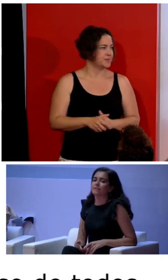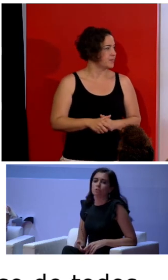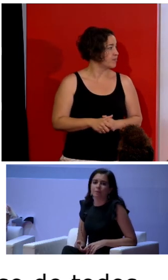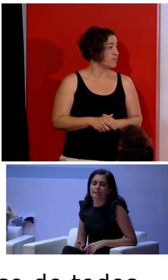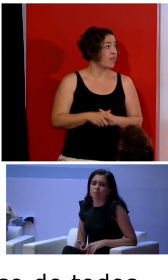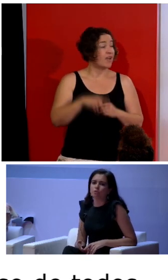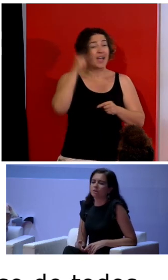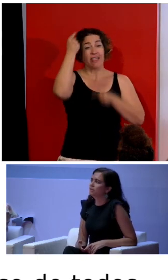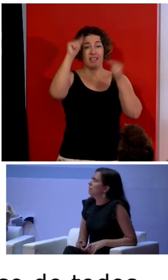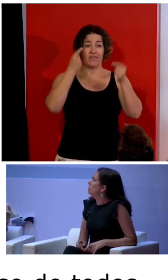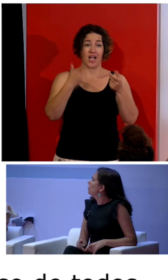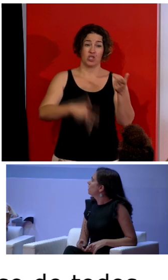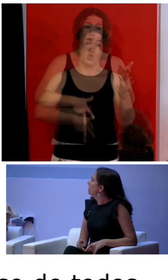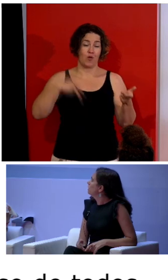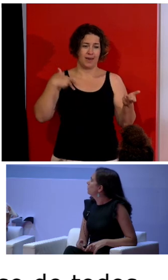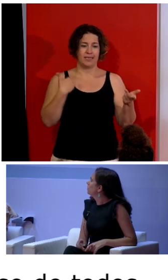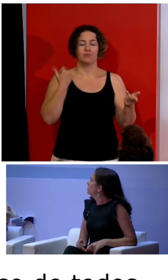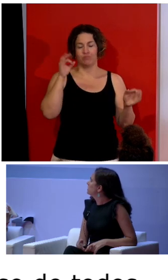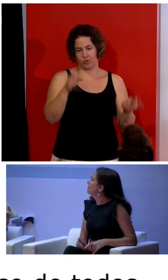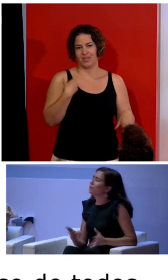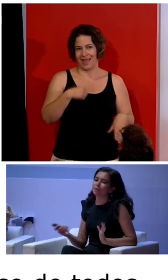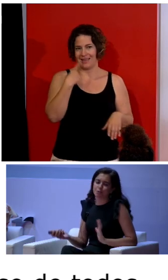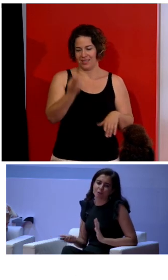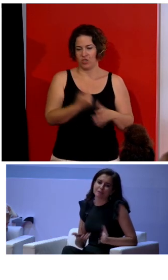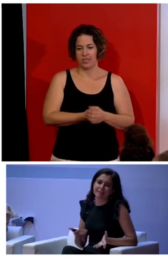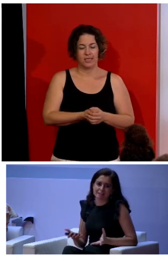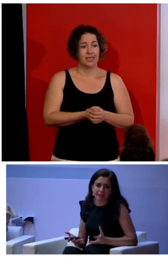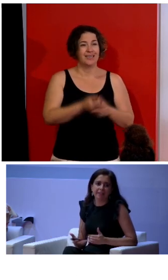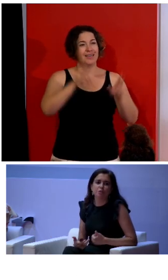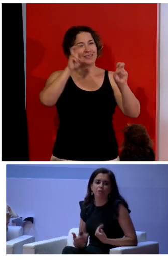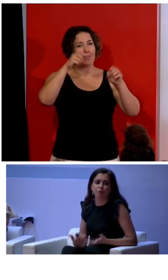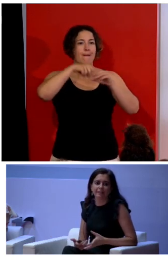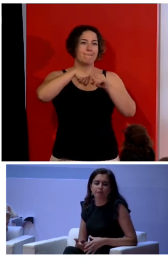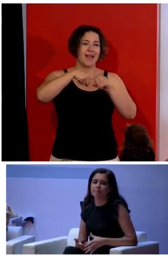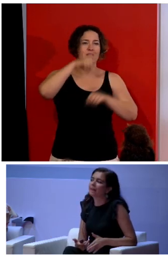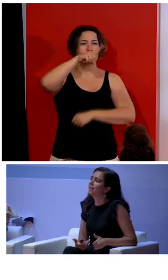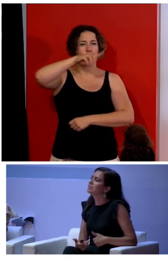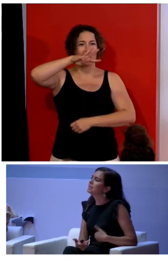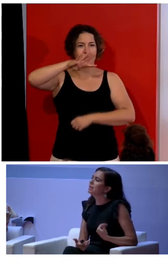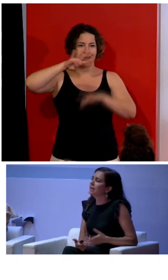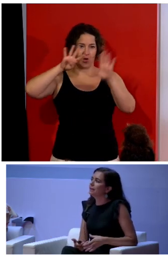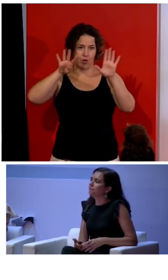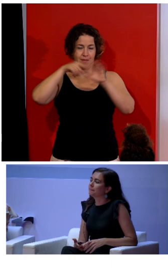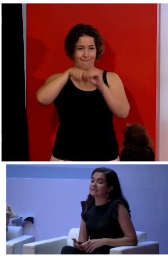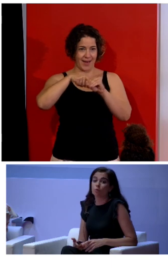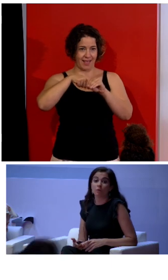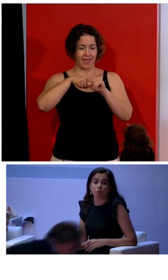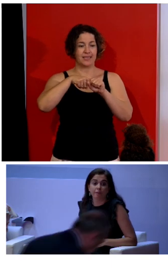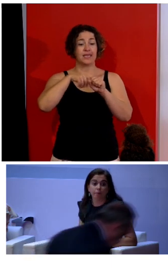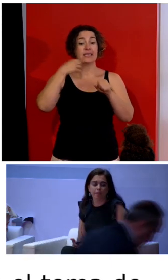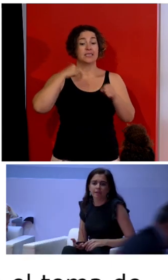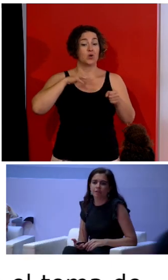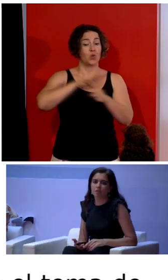Las cifras globales. Bueno, se ha comentado ahora y bueno, pues se ha comentado sobre todo el tema de las plazas, son 149 plazas, que se han